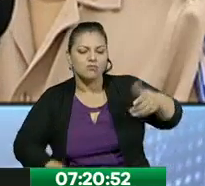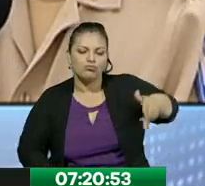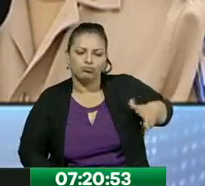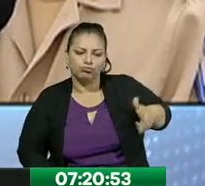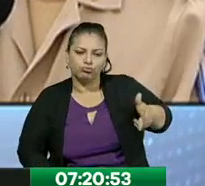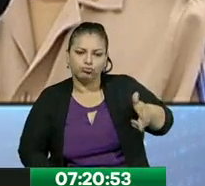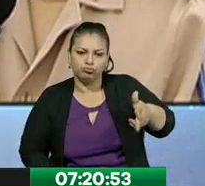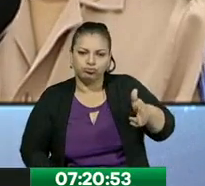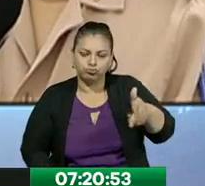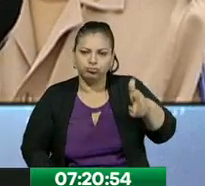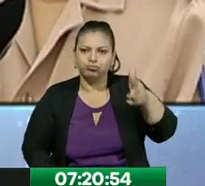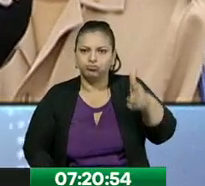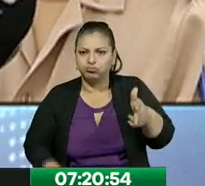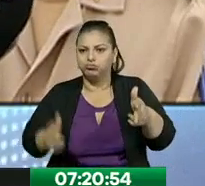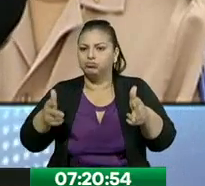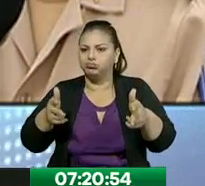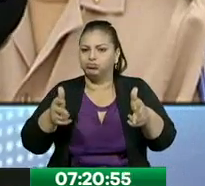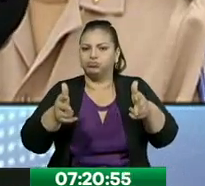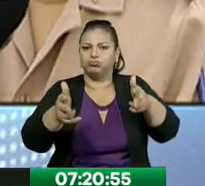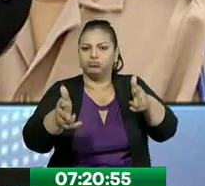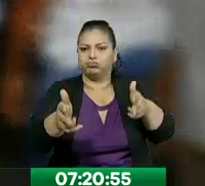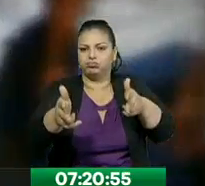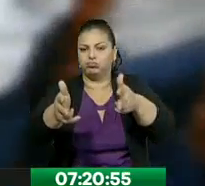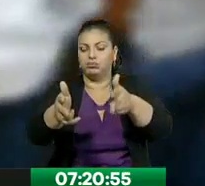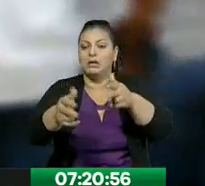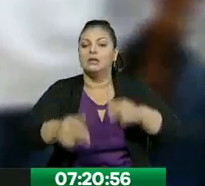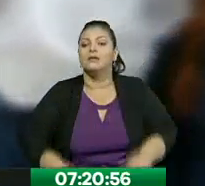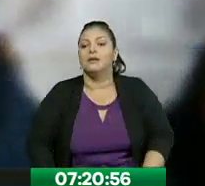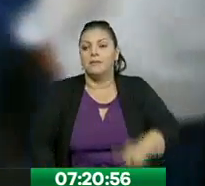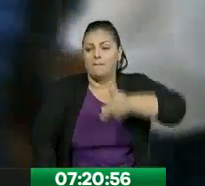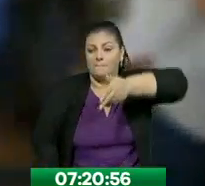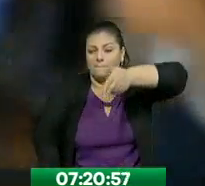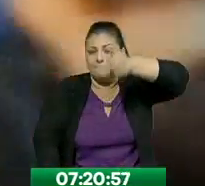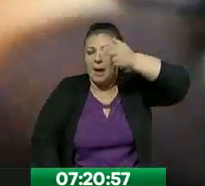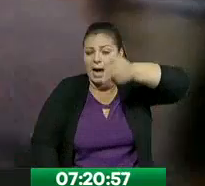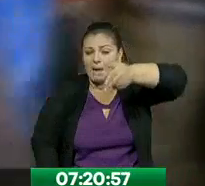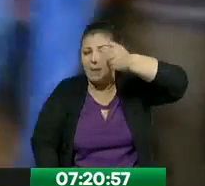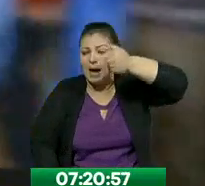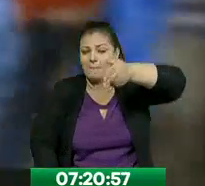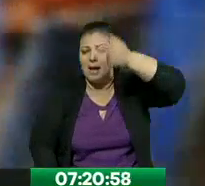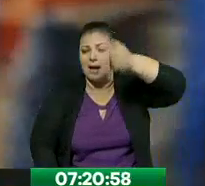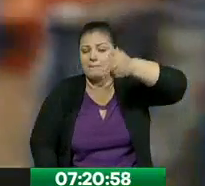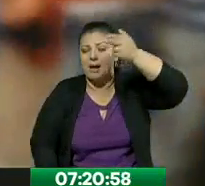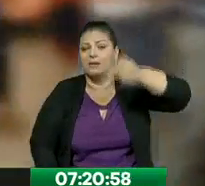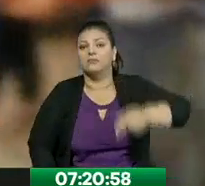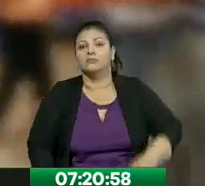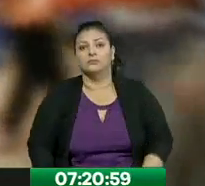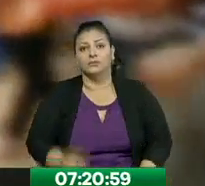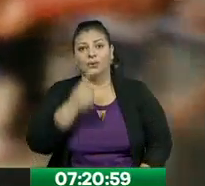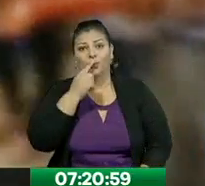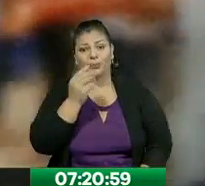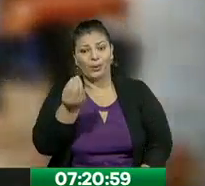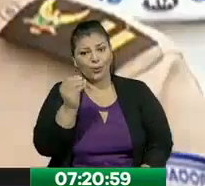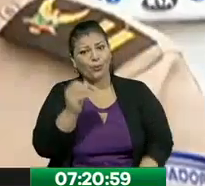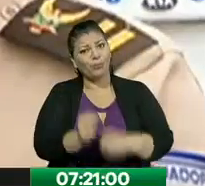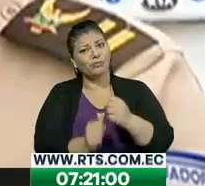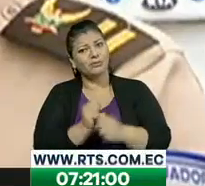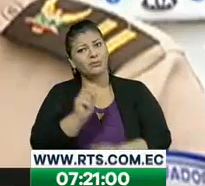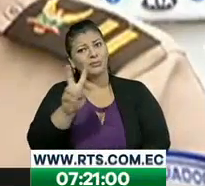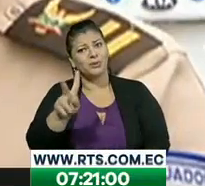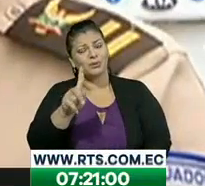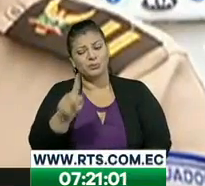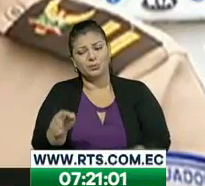empezaron a disparar en contra de la humanidad de las dos personas. El joven de 21 años falleció y su padre resultó herido. Tiene un